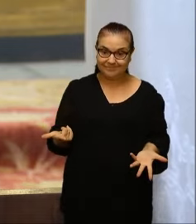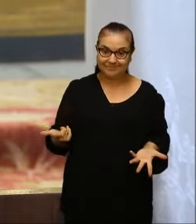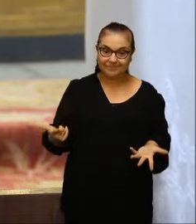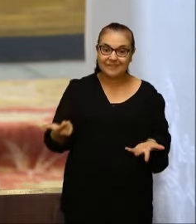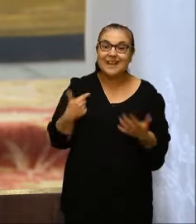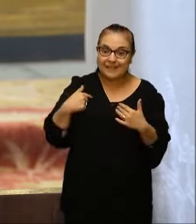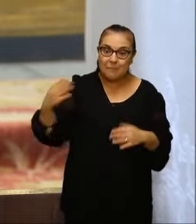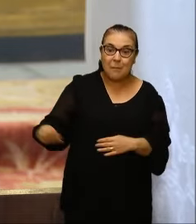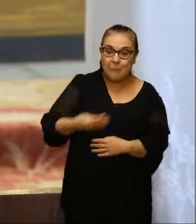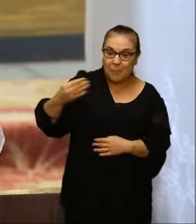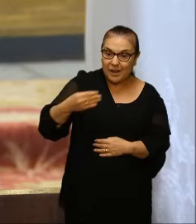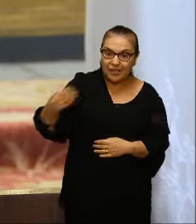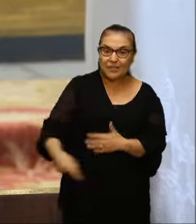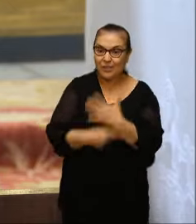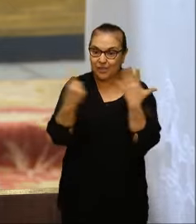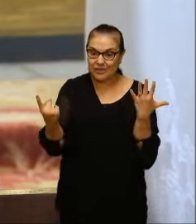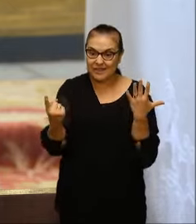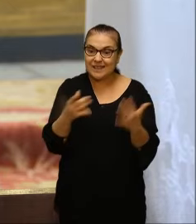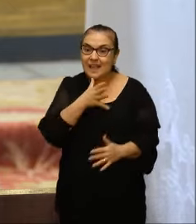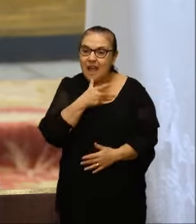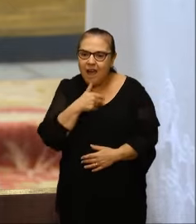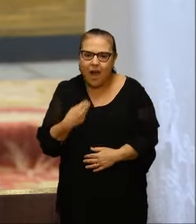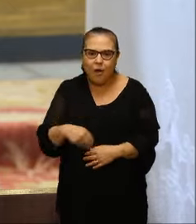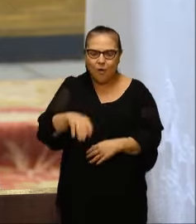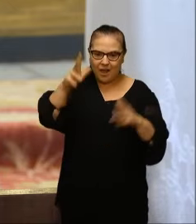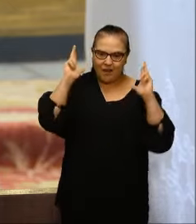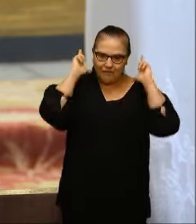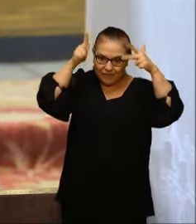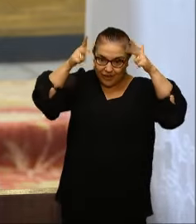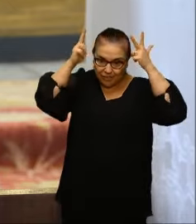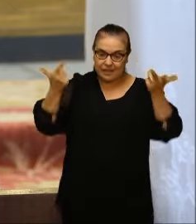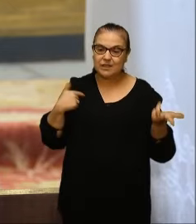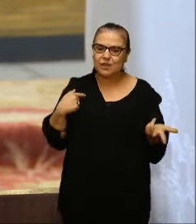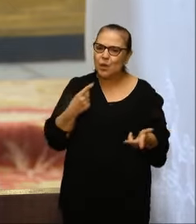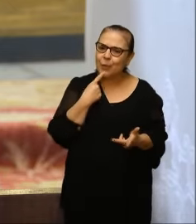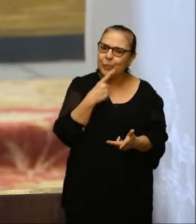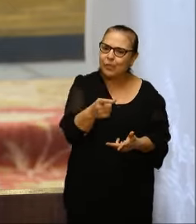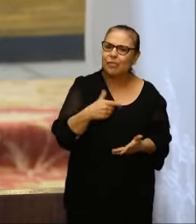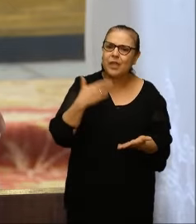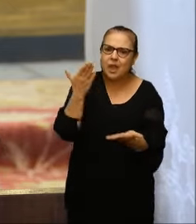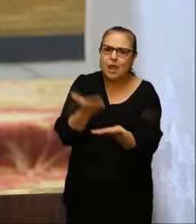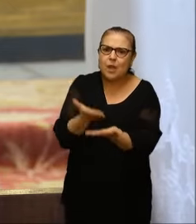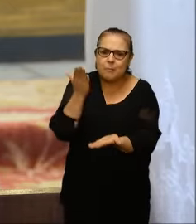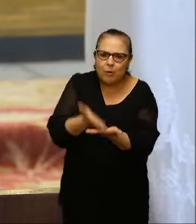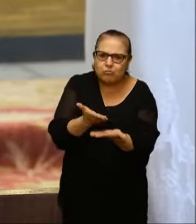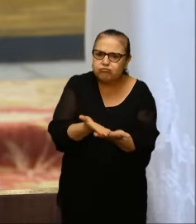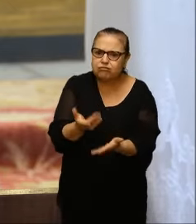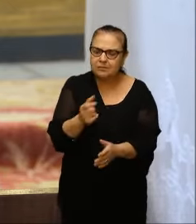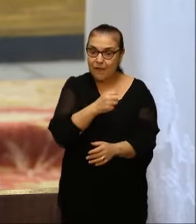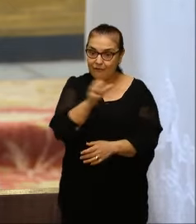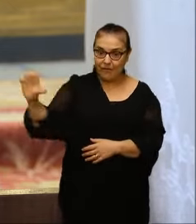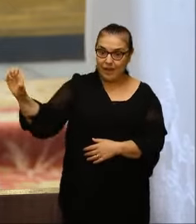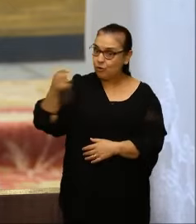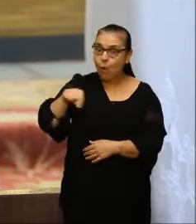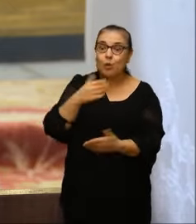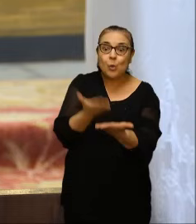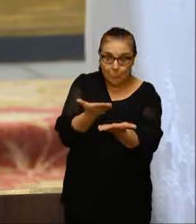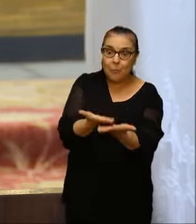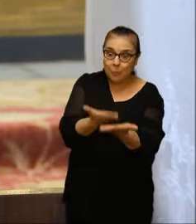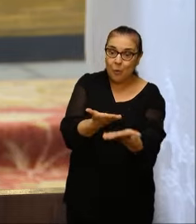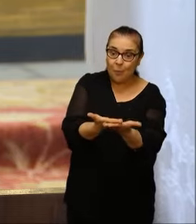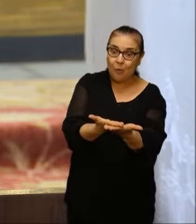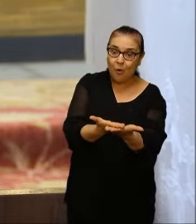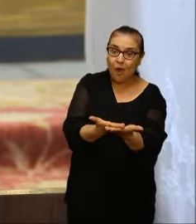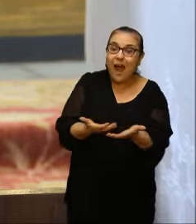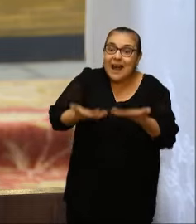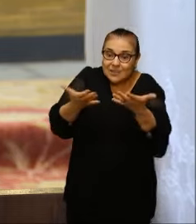Benedicto XVI, y ahora Francisco, no impongas la fe, pero proponla. Propón que crees, propón que tienes que ayudar a los